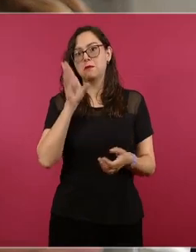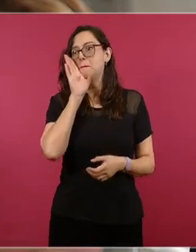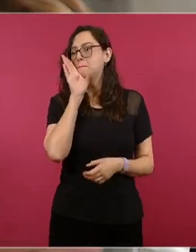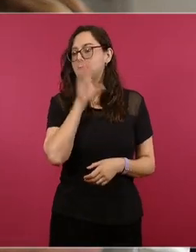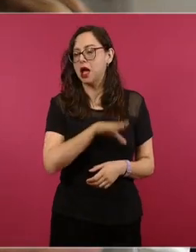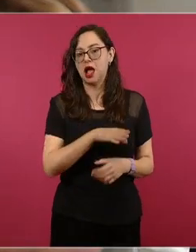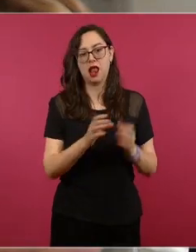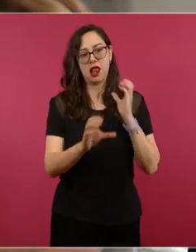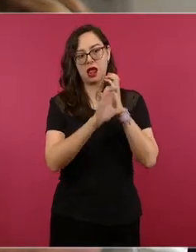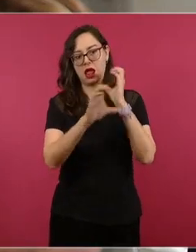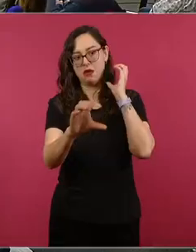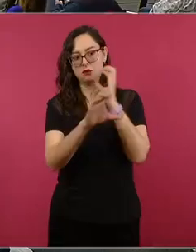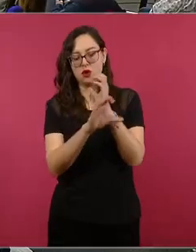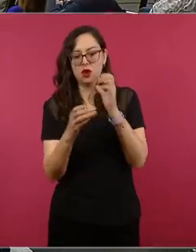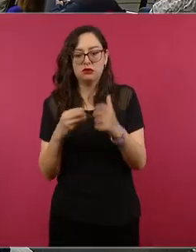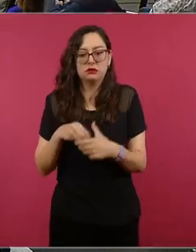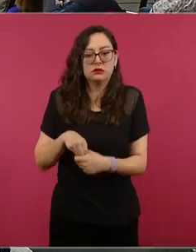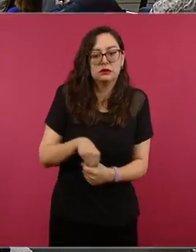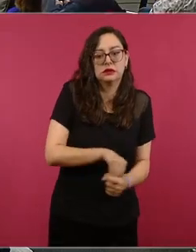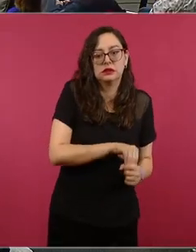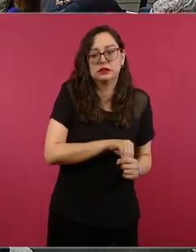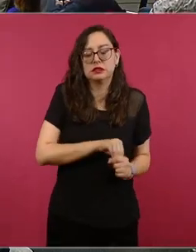personas que se